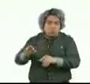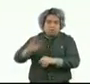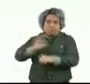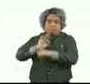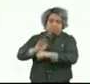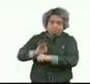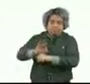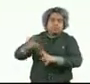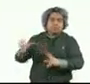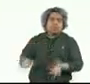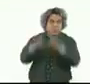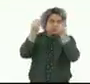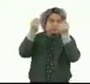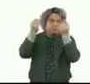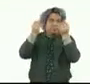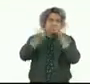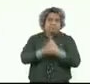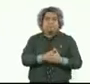situación. Gracias.